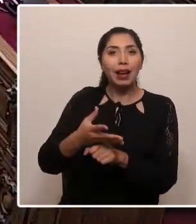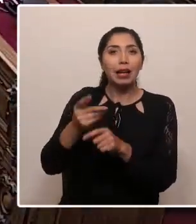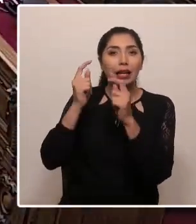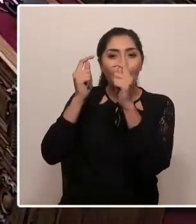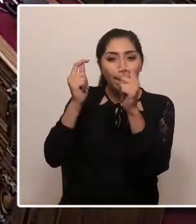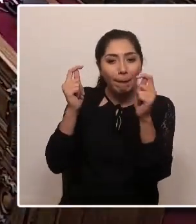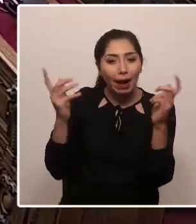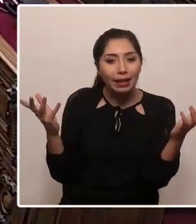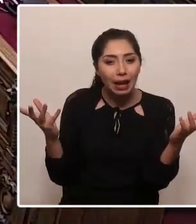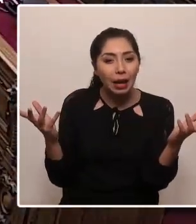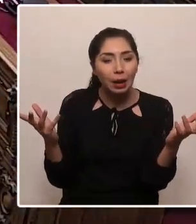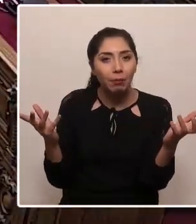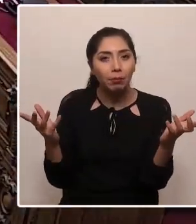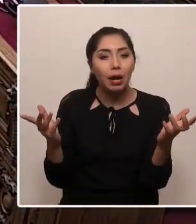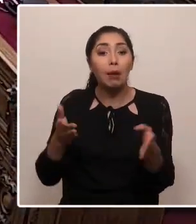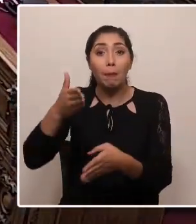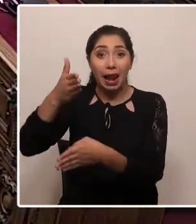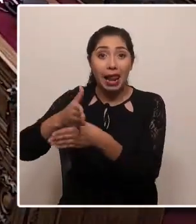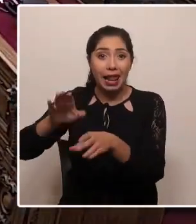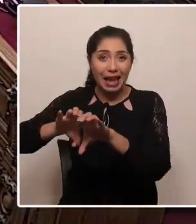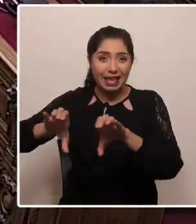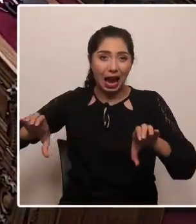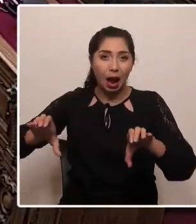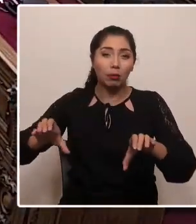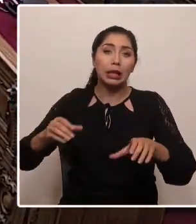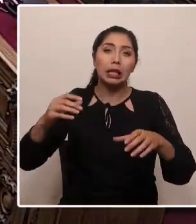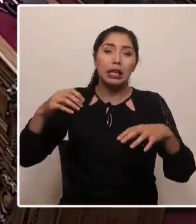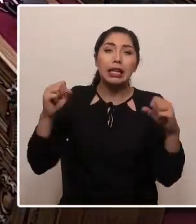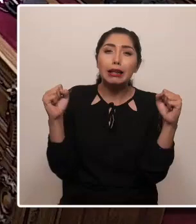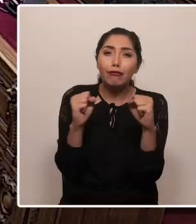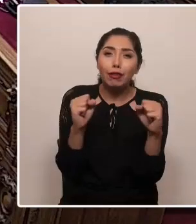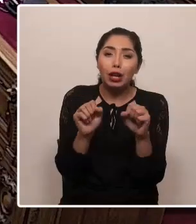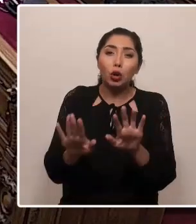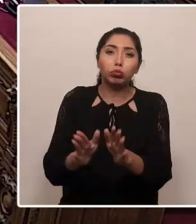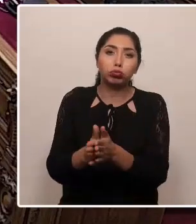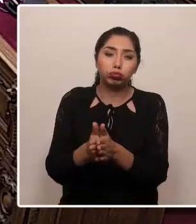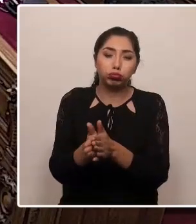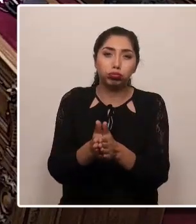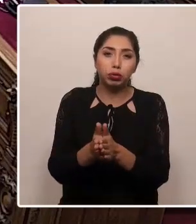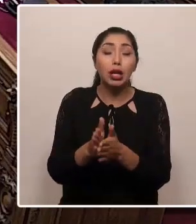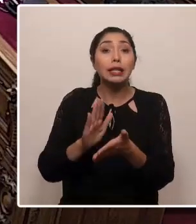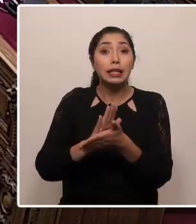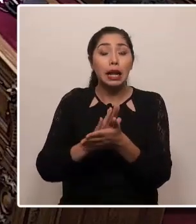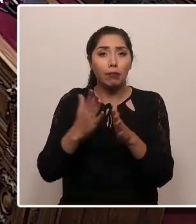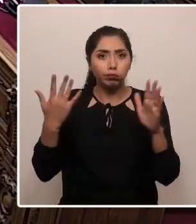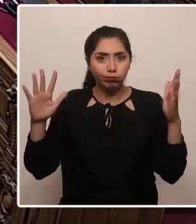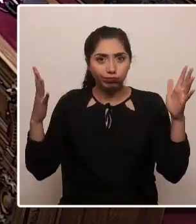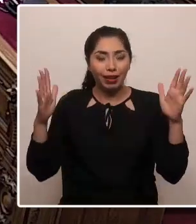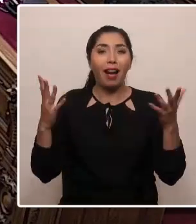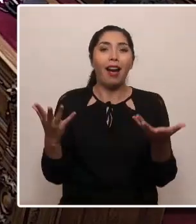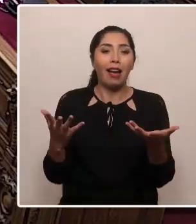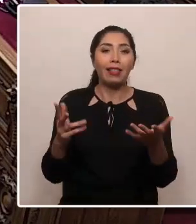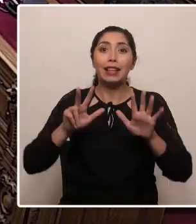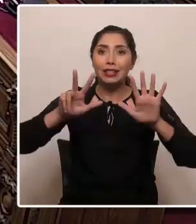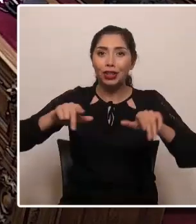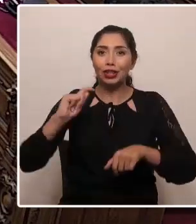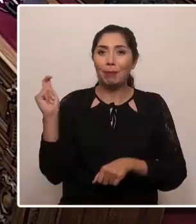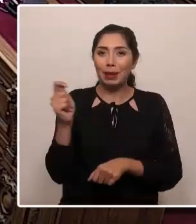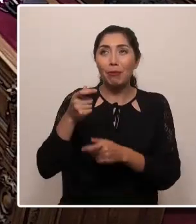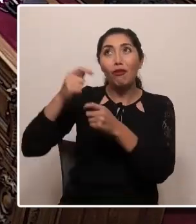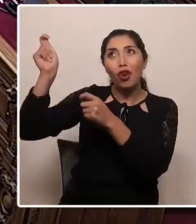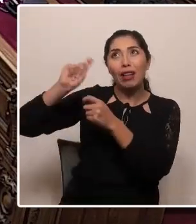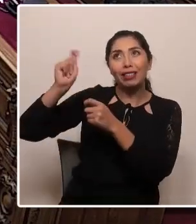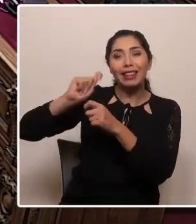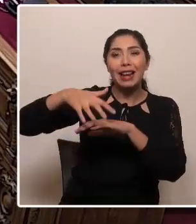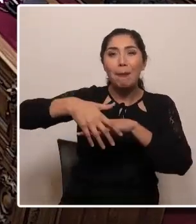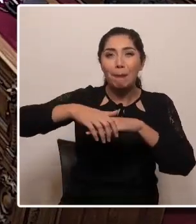para calefaccionarse en invierno. He compartido celebraciones los 18 de septiembre con volantín y empanada. He compartido